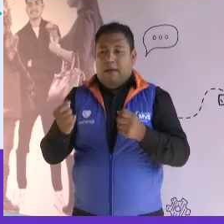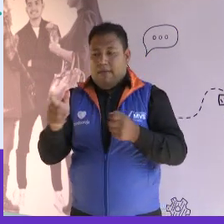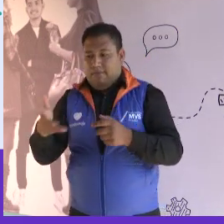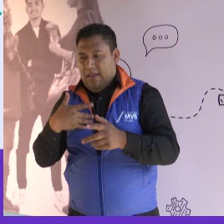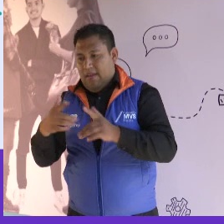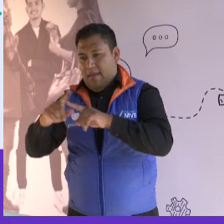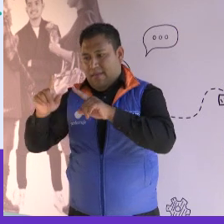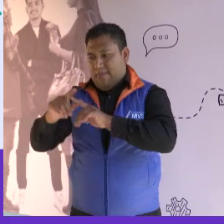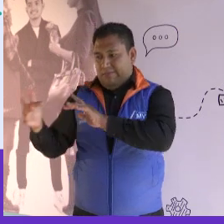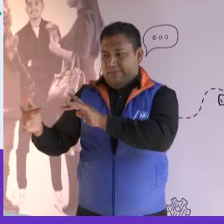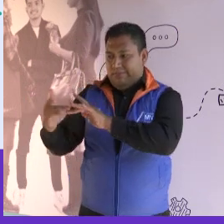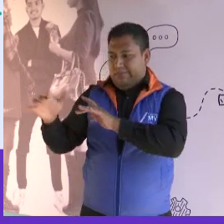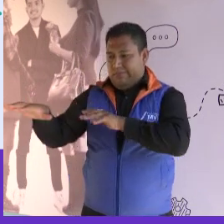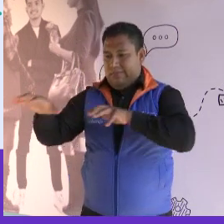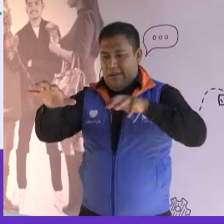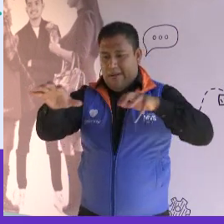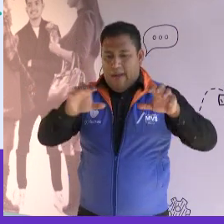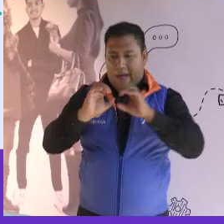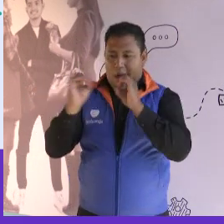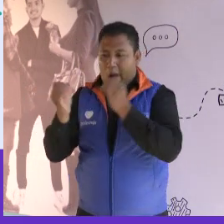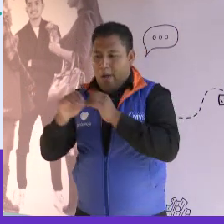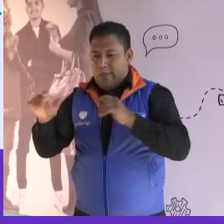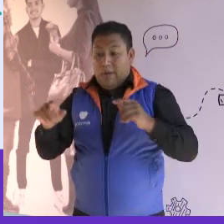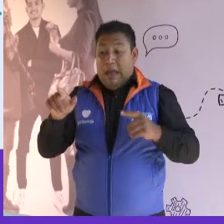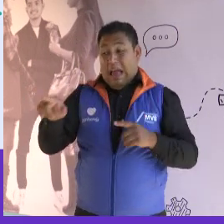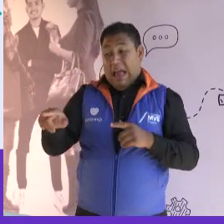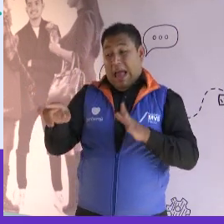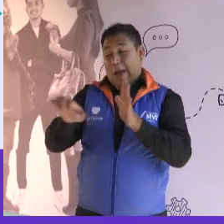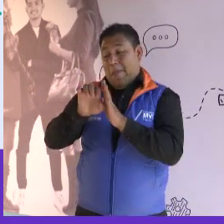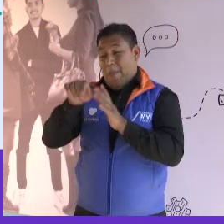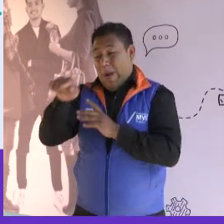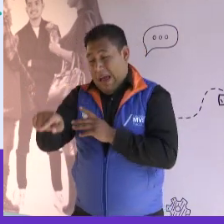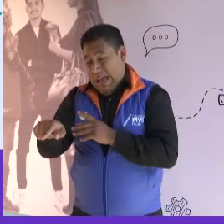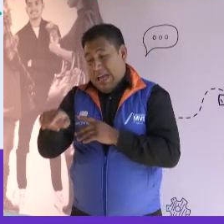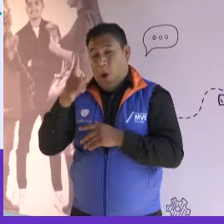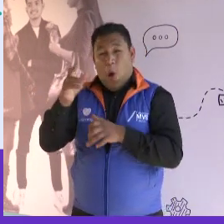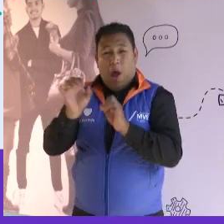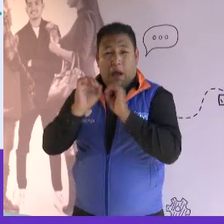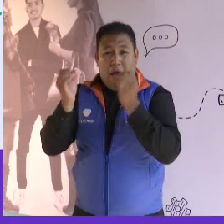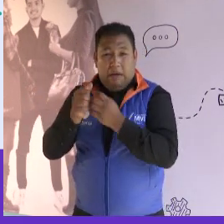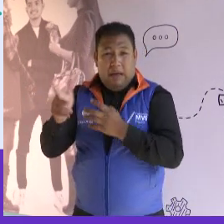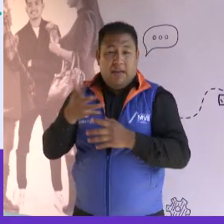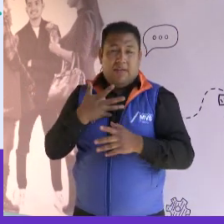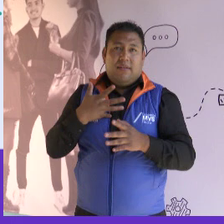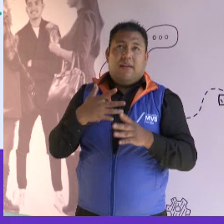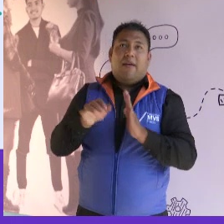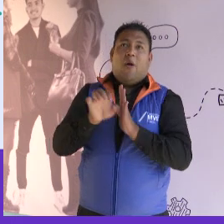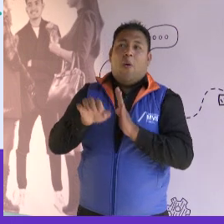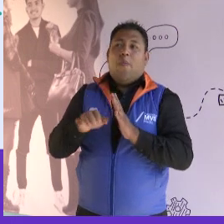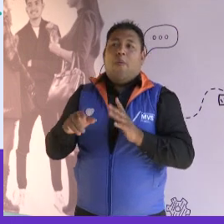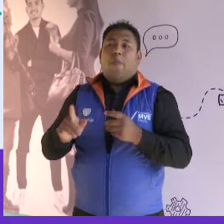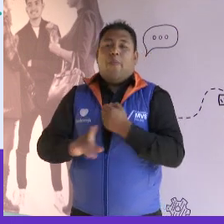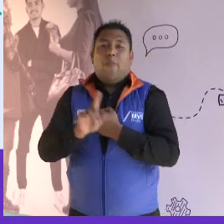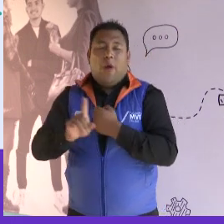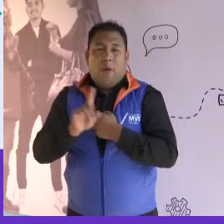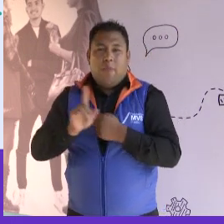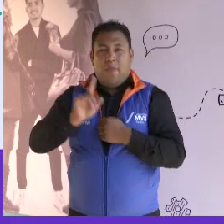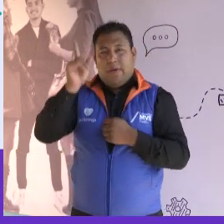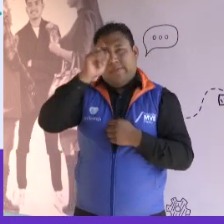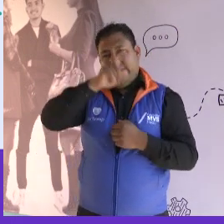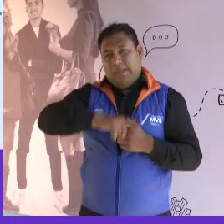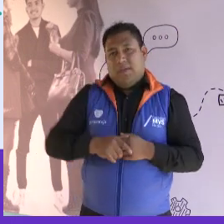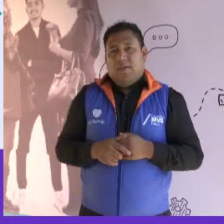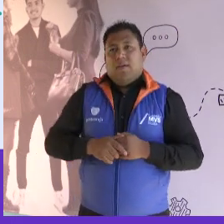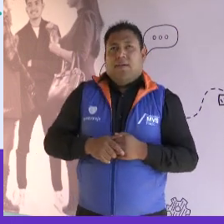pues atraviesan un momento difícil y no siempre se ha logrado expresar la solidaridad